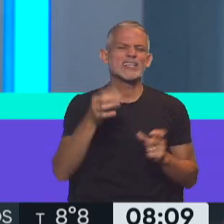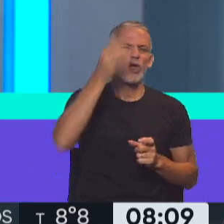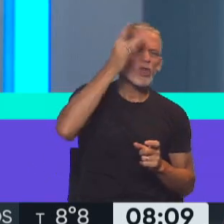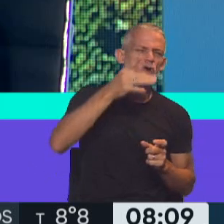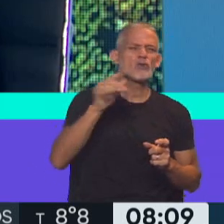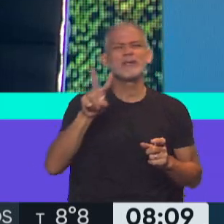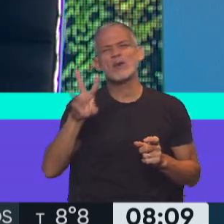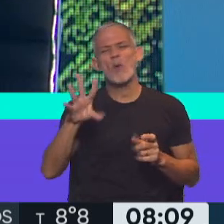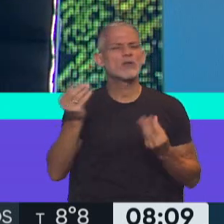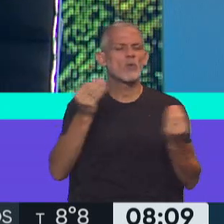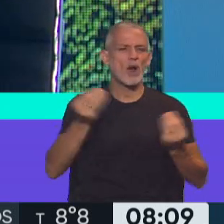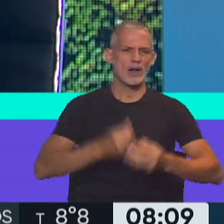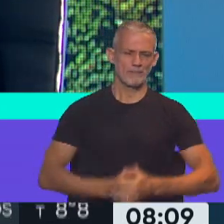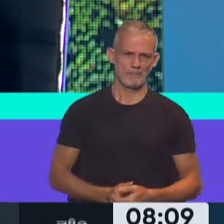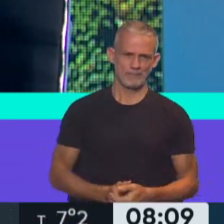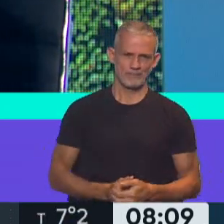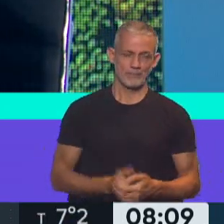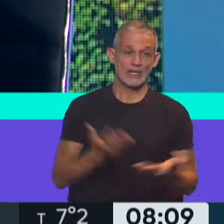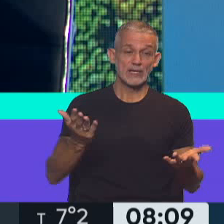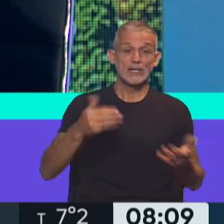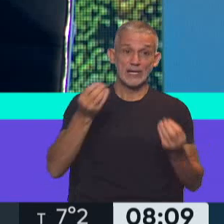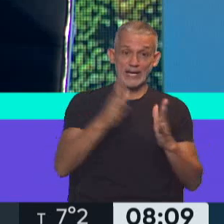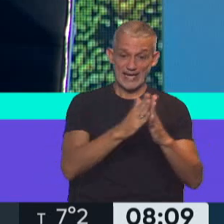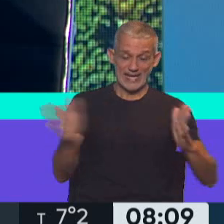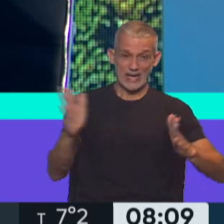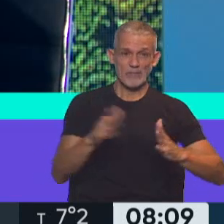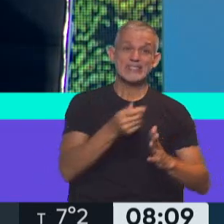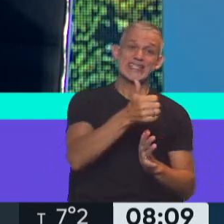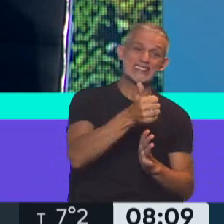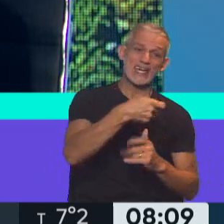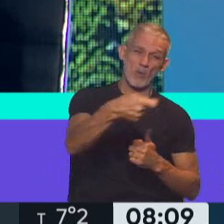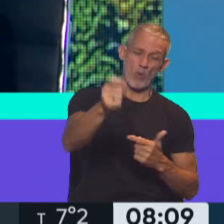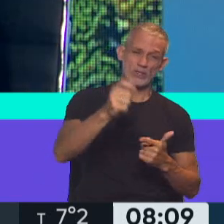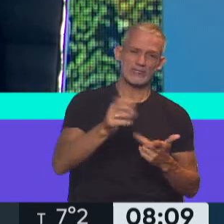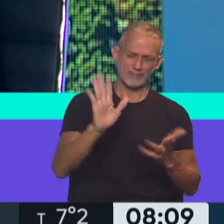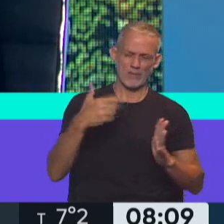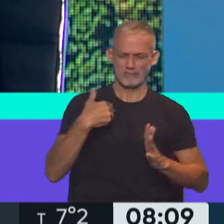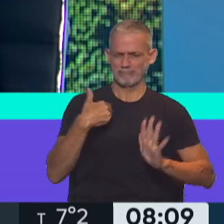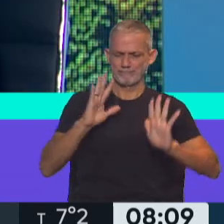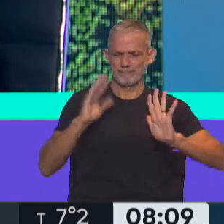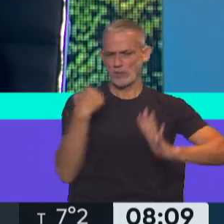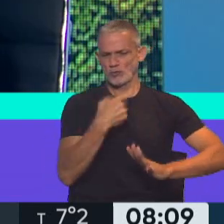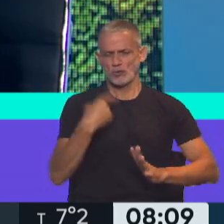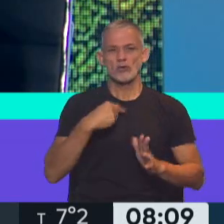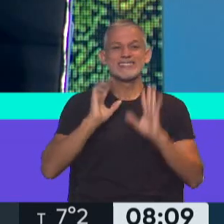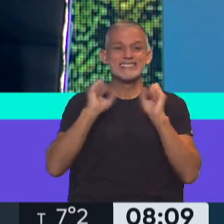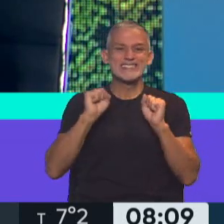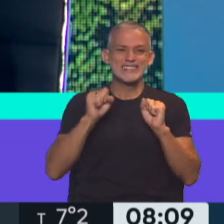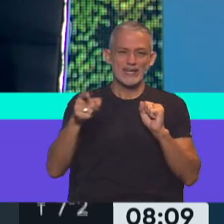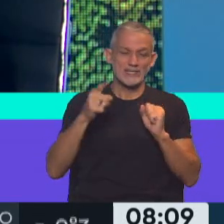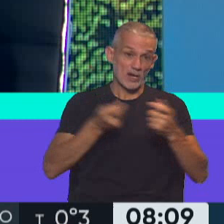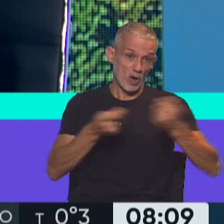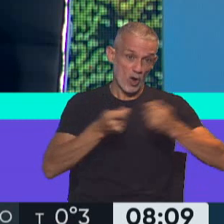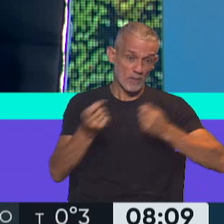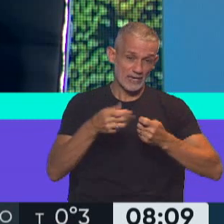o 24? No, realmente empiezan justamente, ¿no? De las 6. Cuando uno ve el secretario de